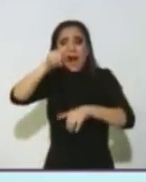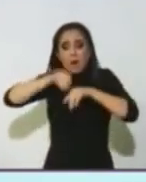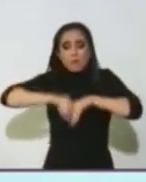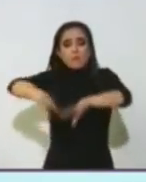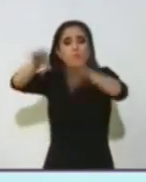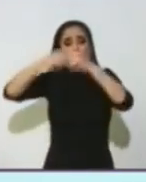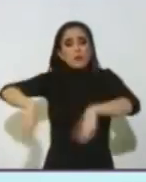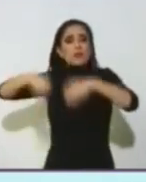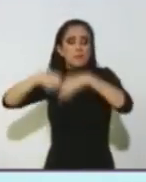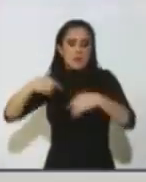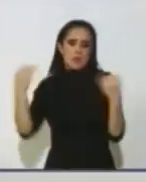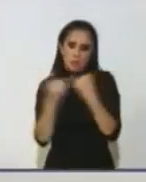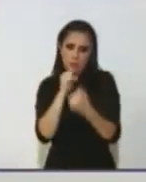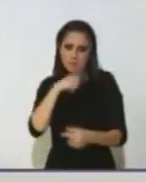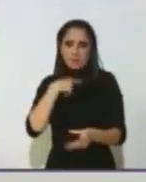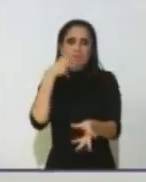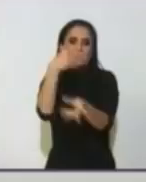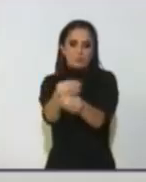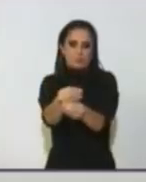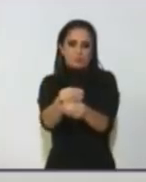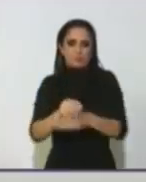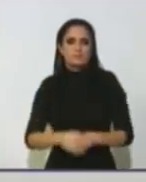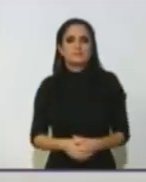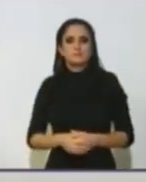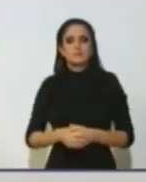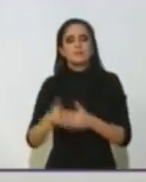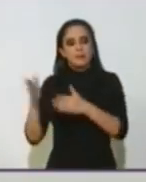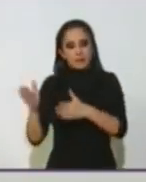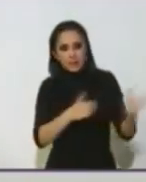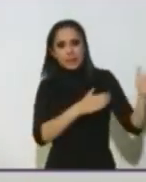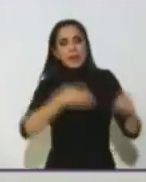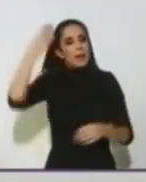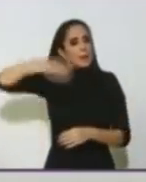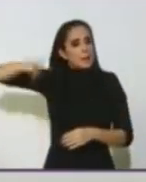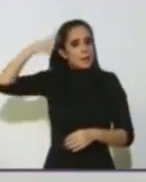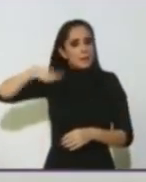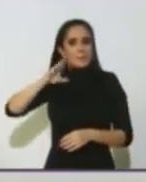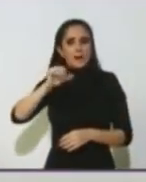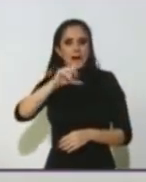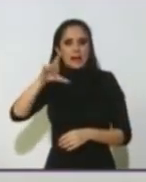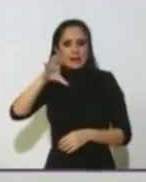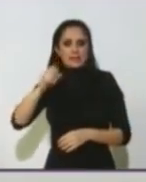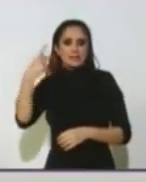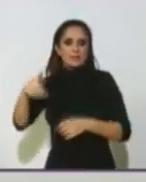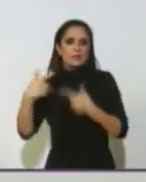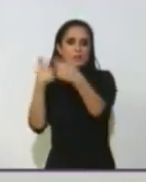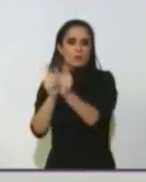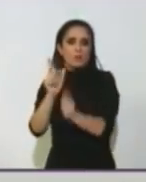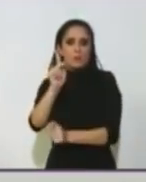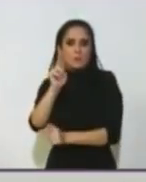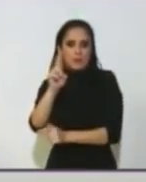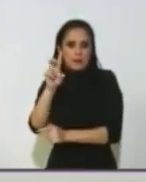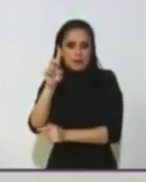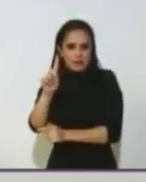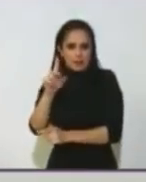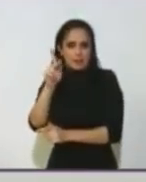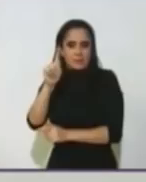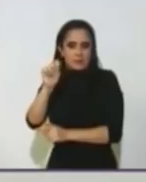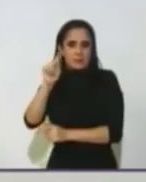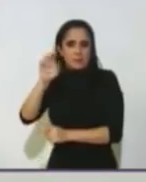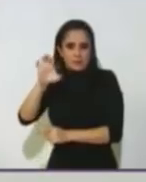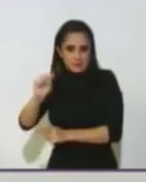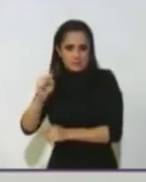gracias bueno para continuación alejandra barrales coalición por la sede méxico al frente urbanismo y sustentabilidad